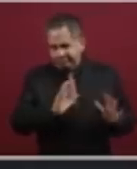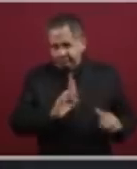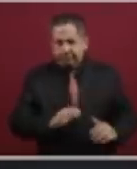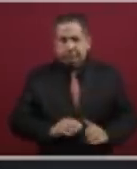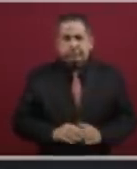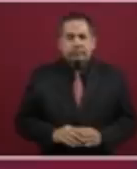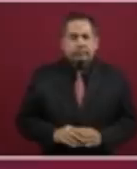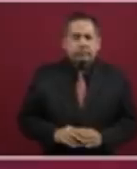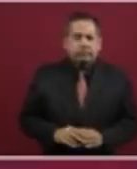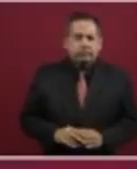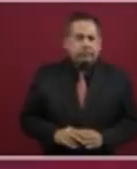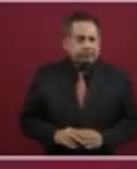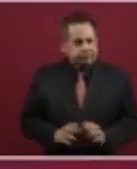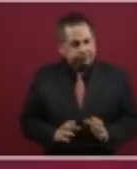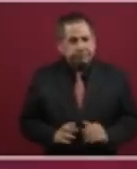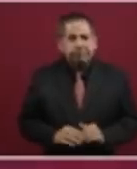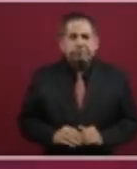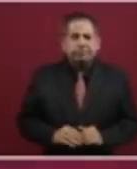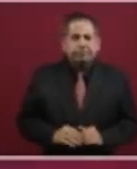Los que